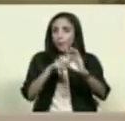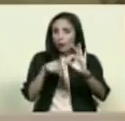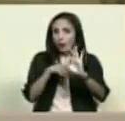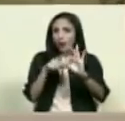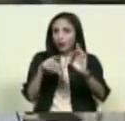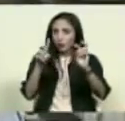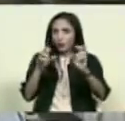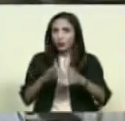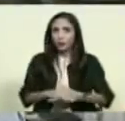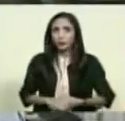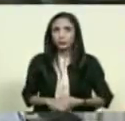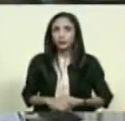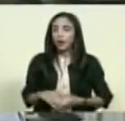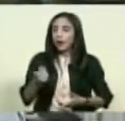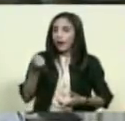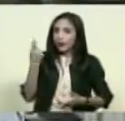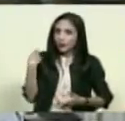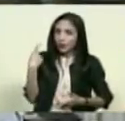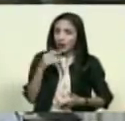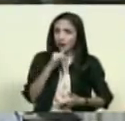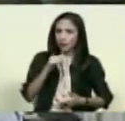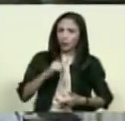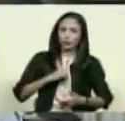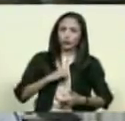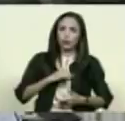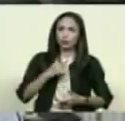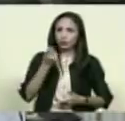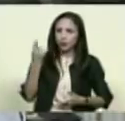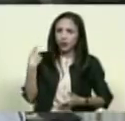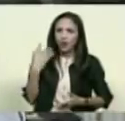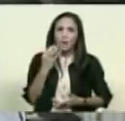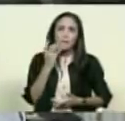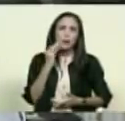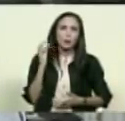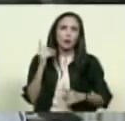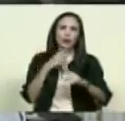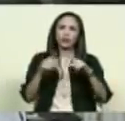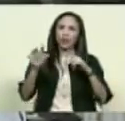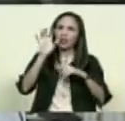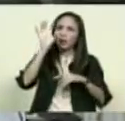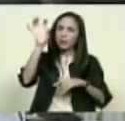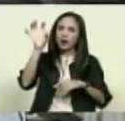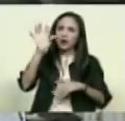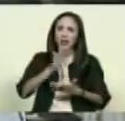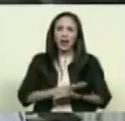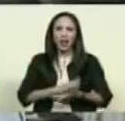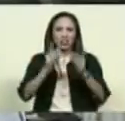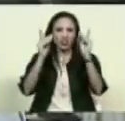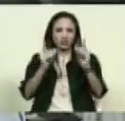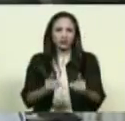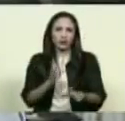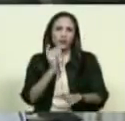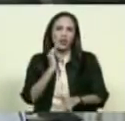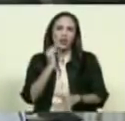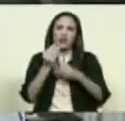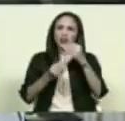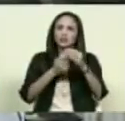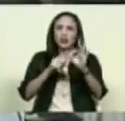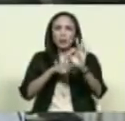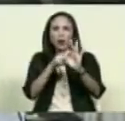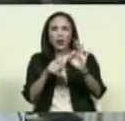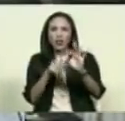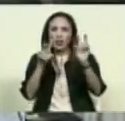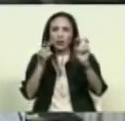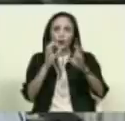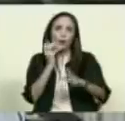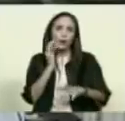Ayer salió una noticia mundial que Israel decidió crear una criptomoneda con